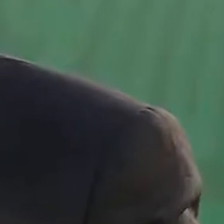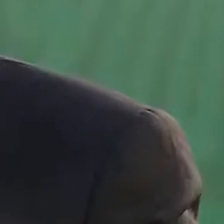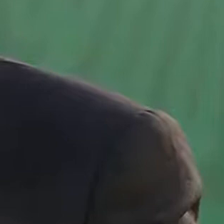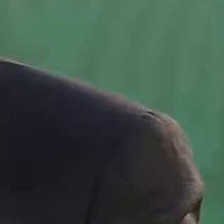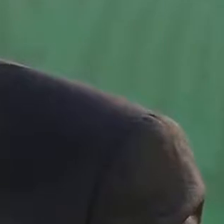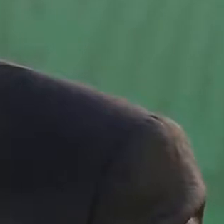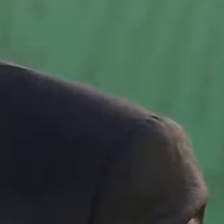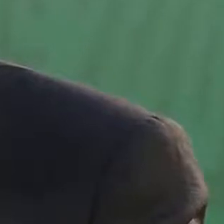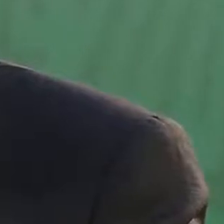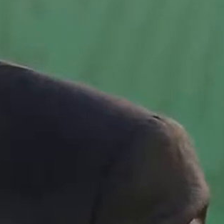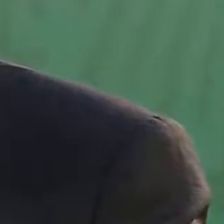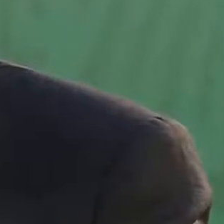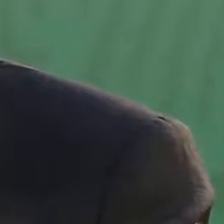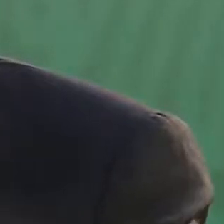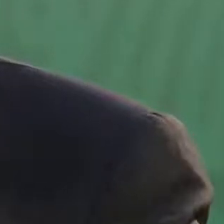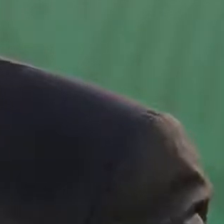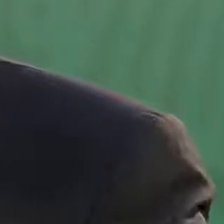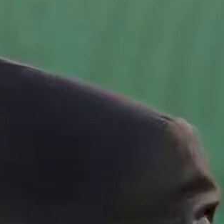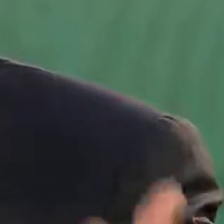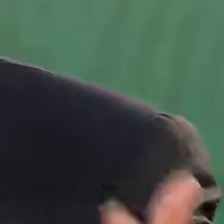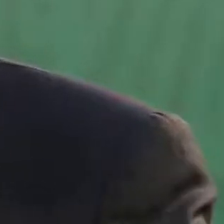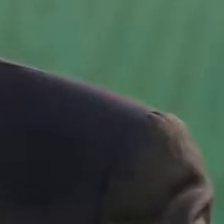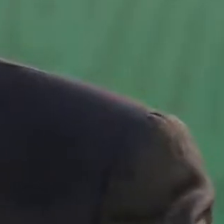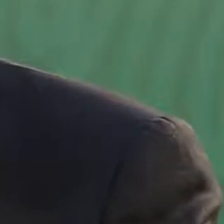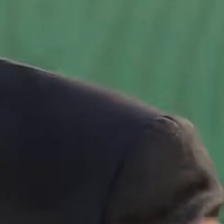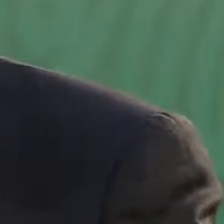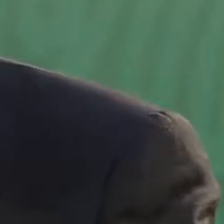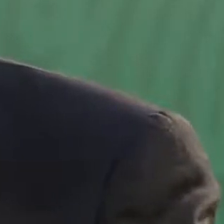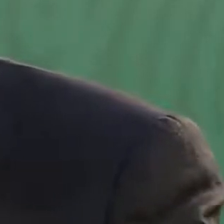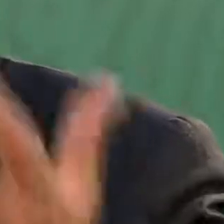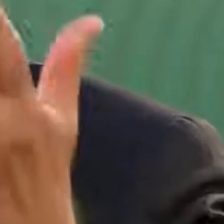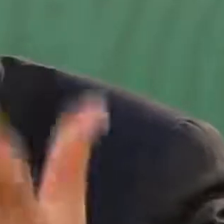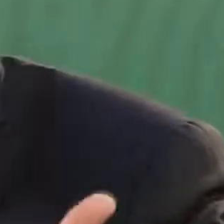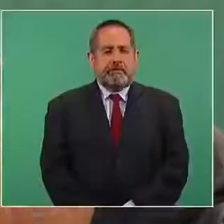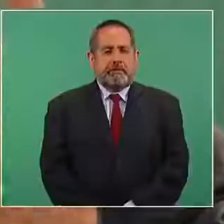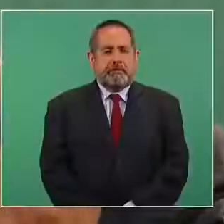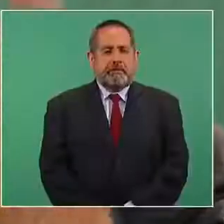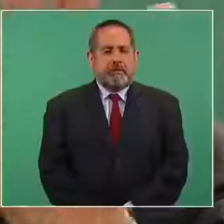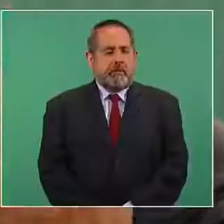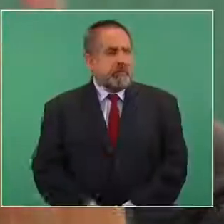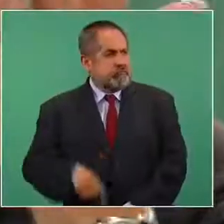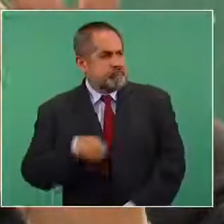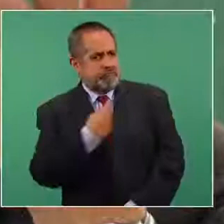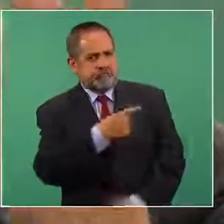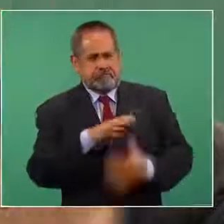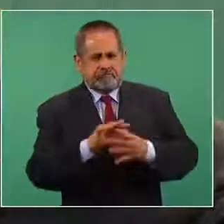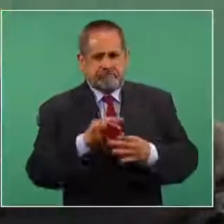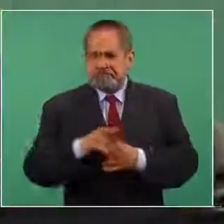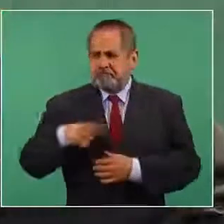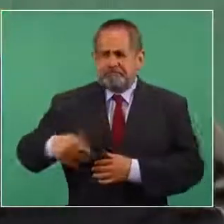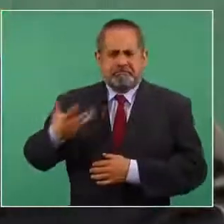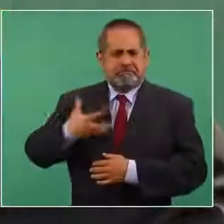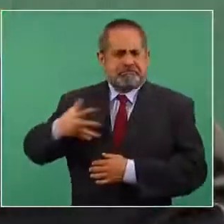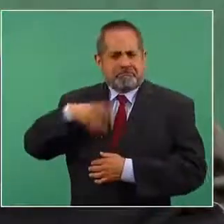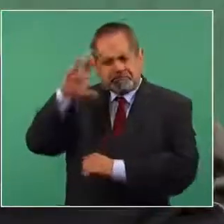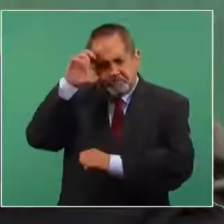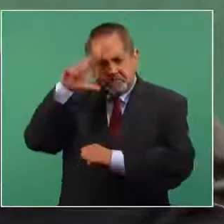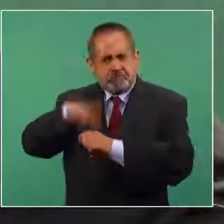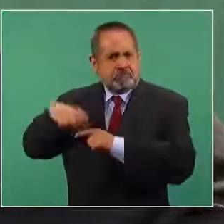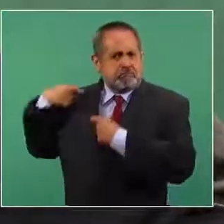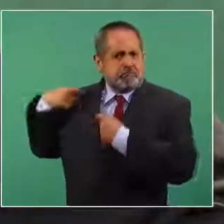arqueológicos de México, de nuestras culturas. Somos herederos de grandes civilizaciones.